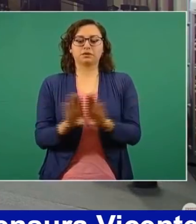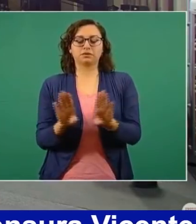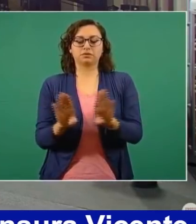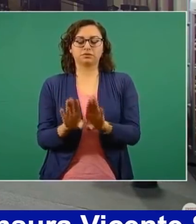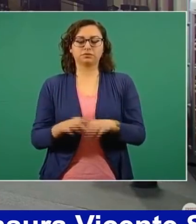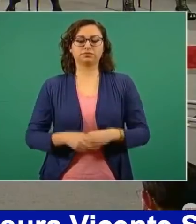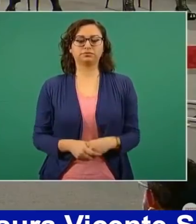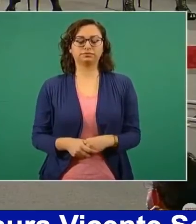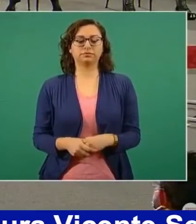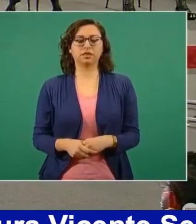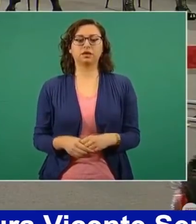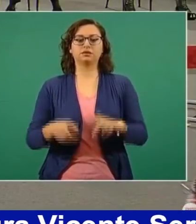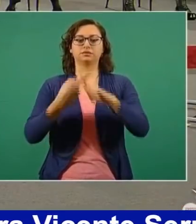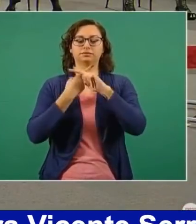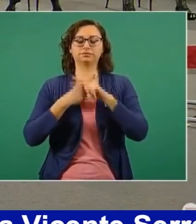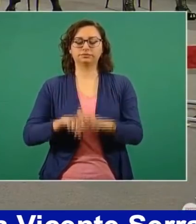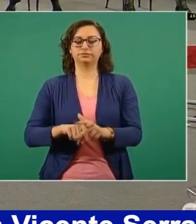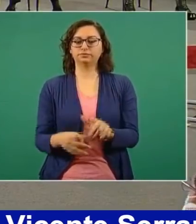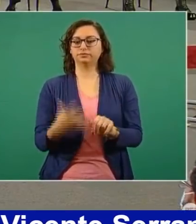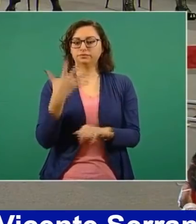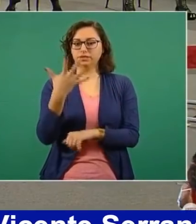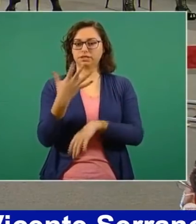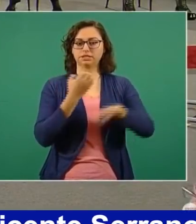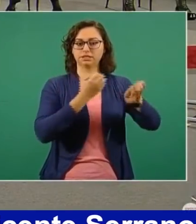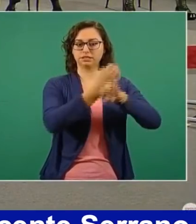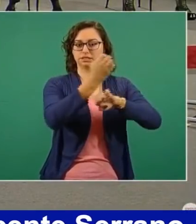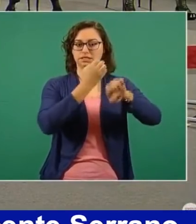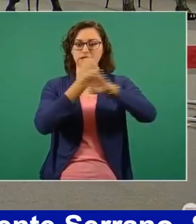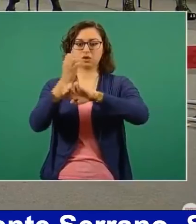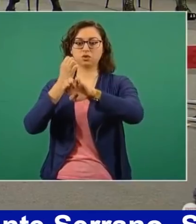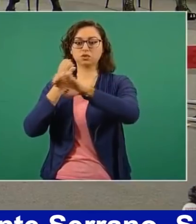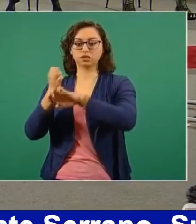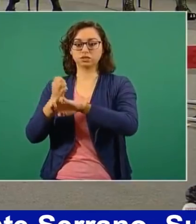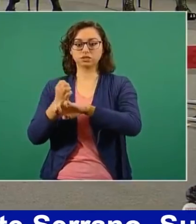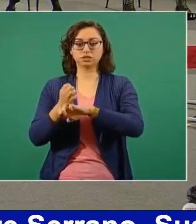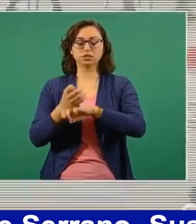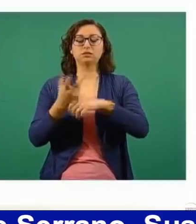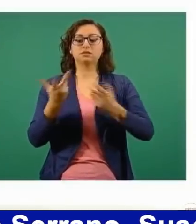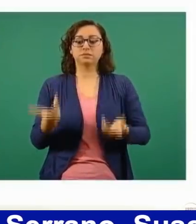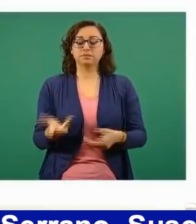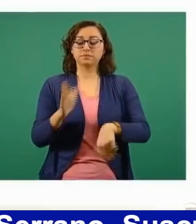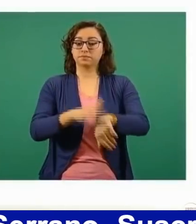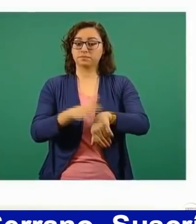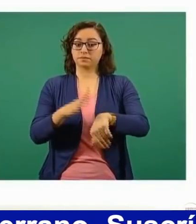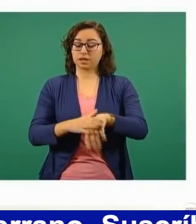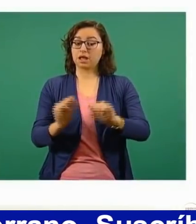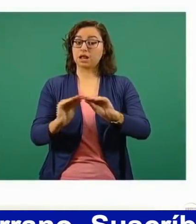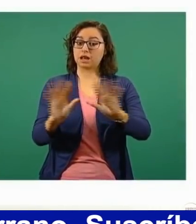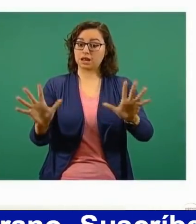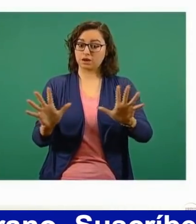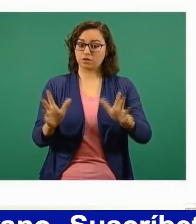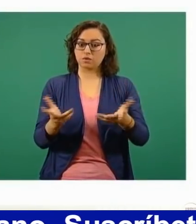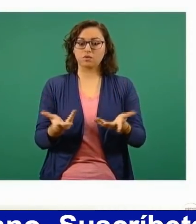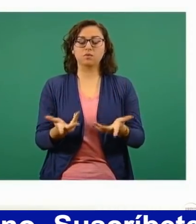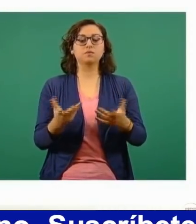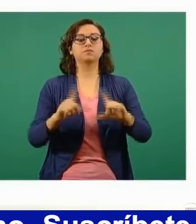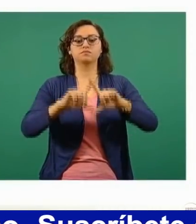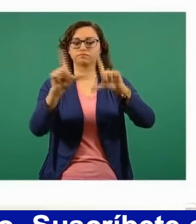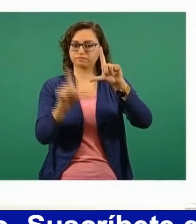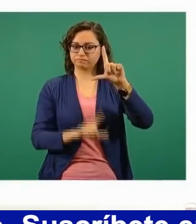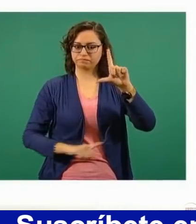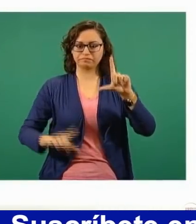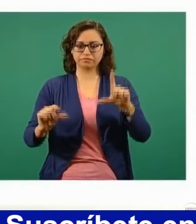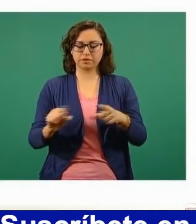Arrancamos con 5 entidades federativas, pero insistimos en dejarlo claro, cubriremos todas. Campeche